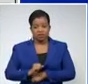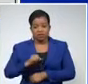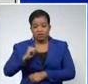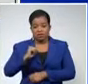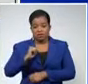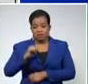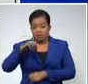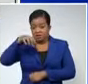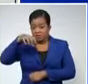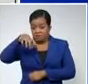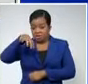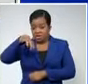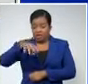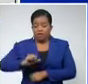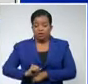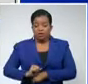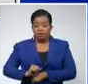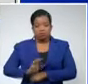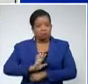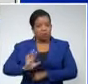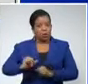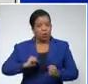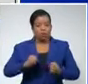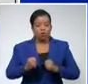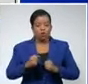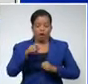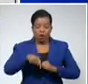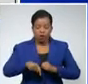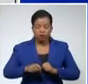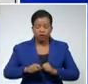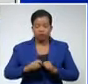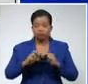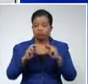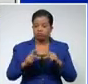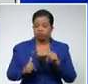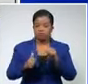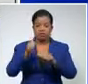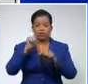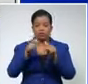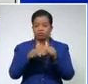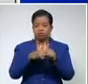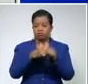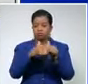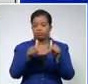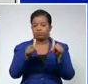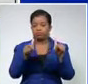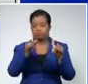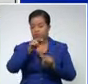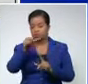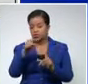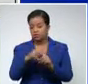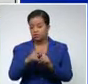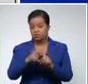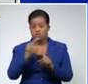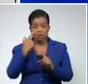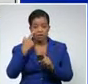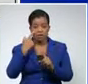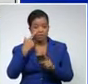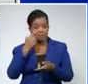provincia que había logrado el control, se ha ido incrementando el número de casos, y ustedes pueden verlo en la curva,